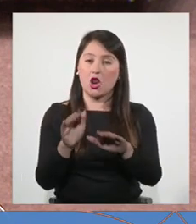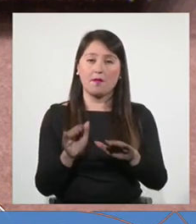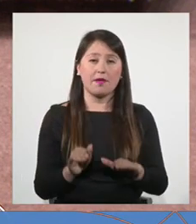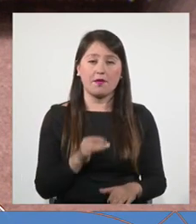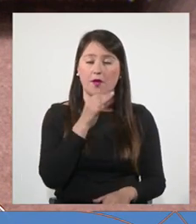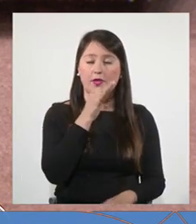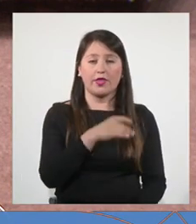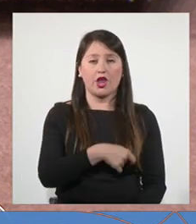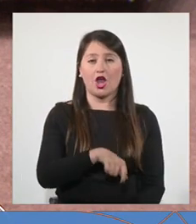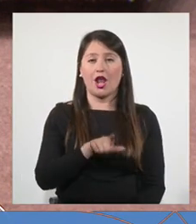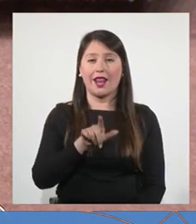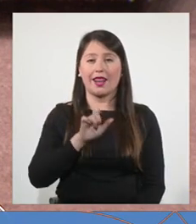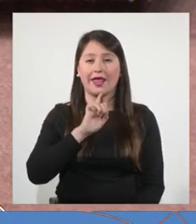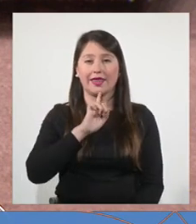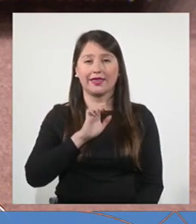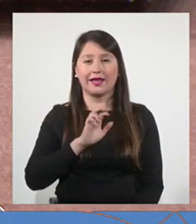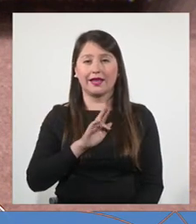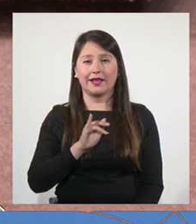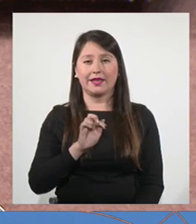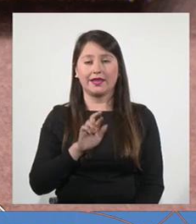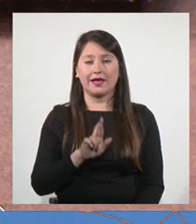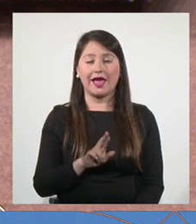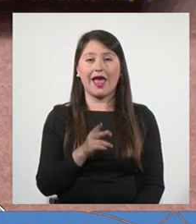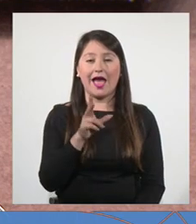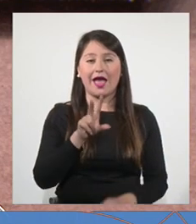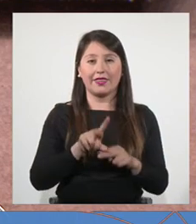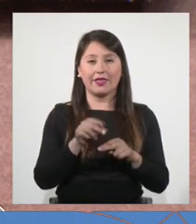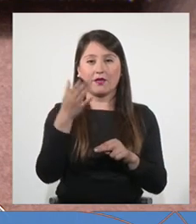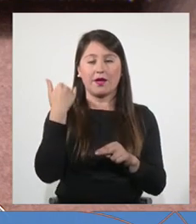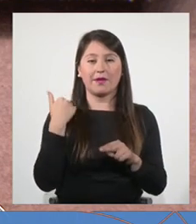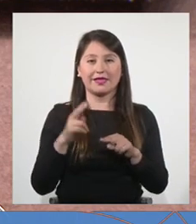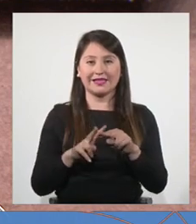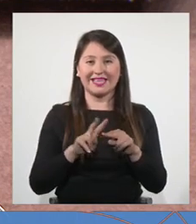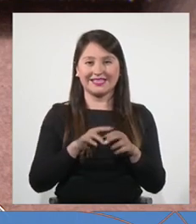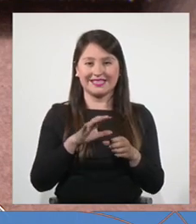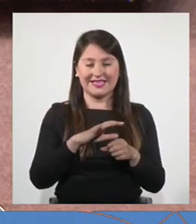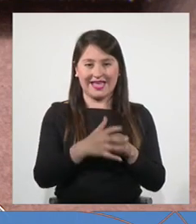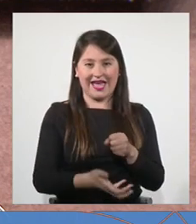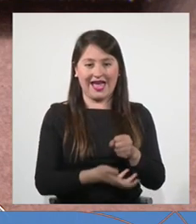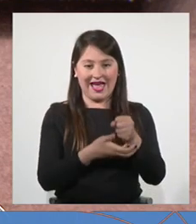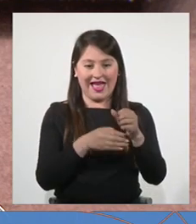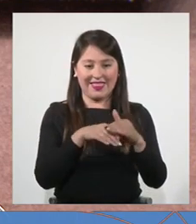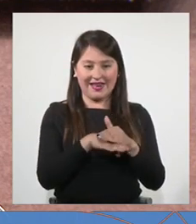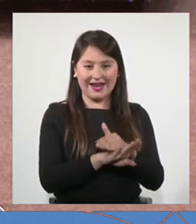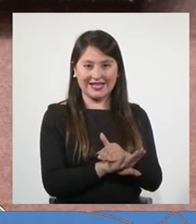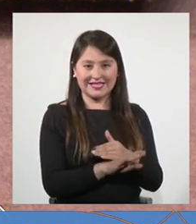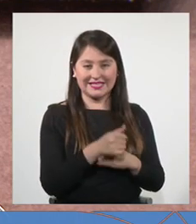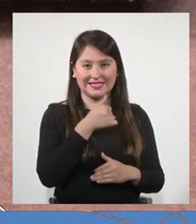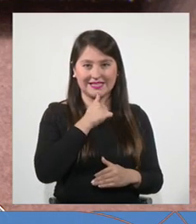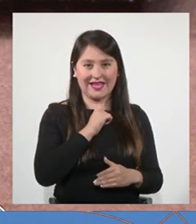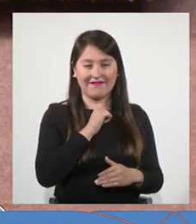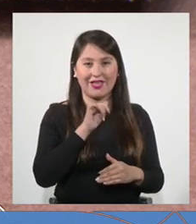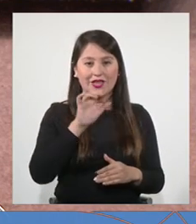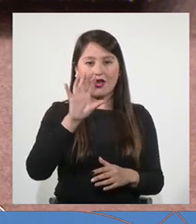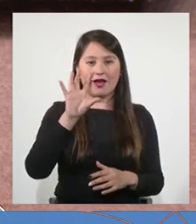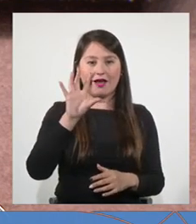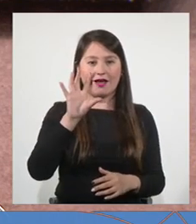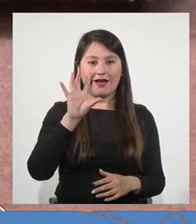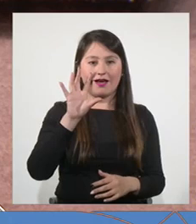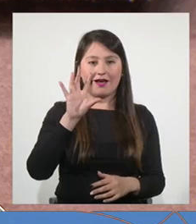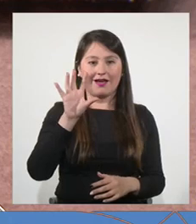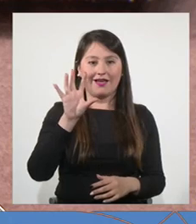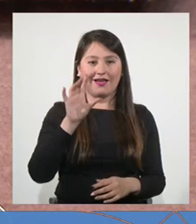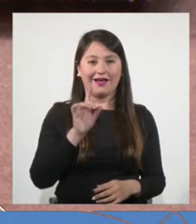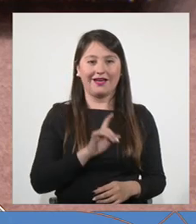Letelier. Antiguamente sí se hacía reserva del espacio radioeléctrico para uso exclusivo del